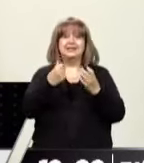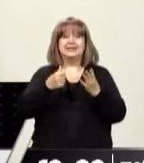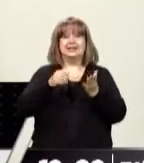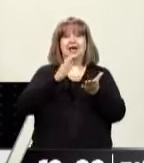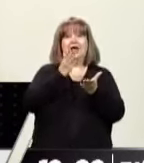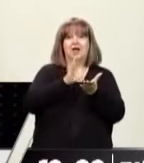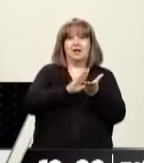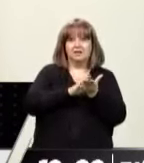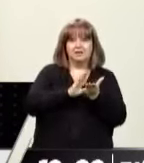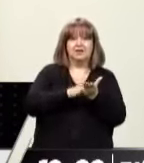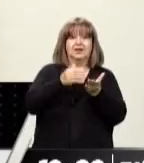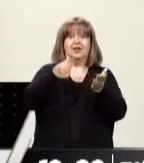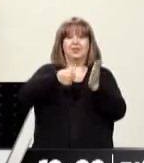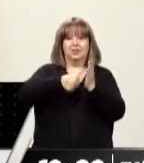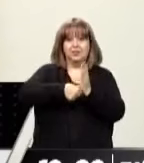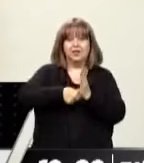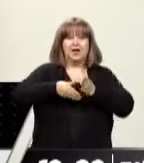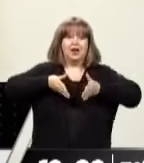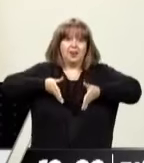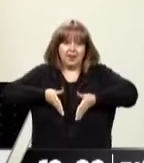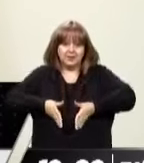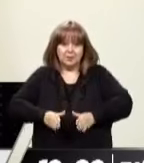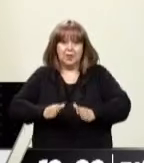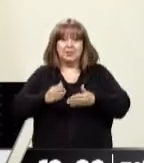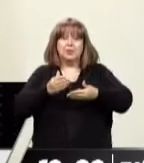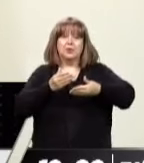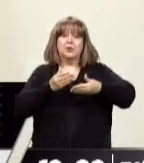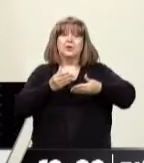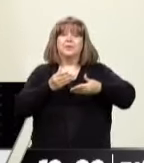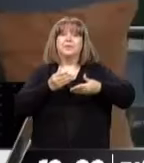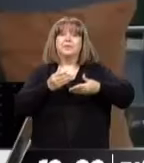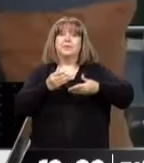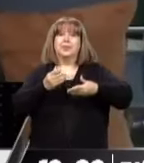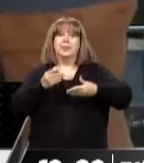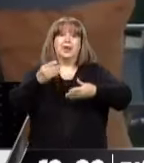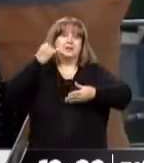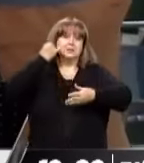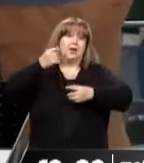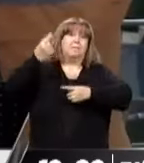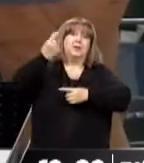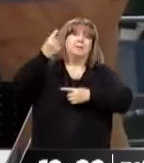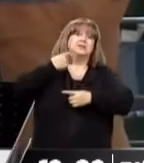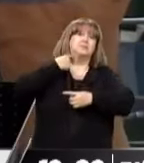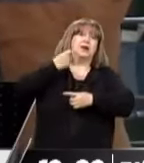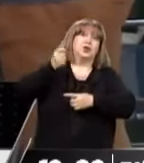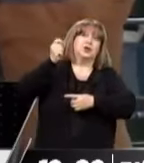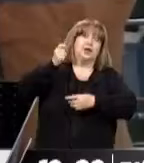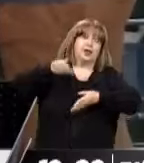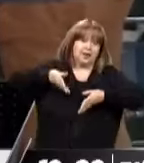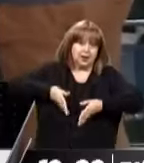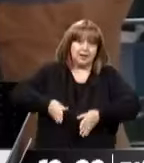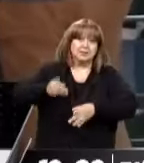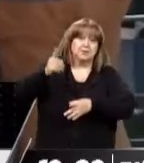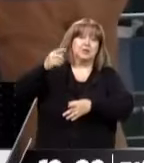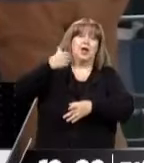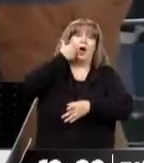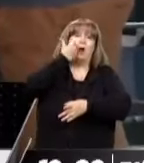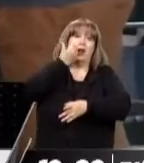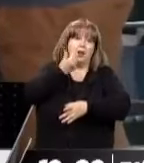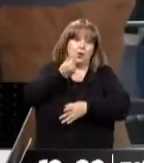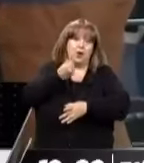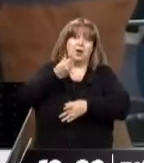presentar la partida de nacimiento del antepasado de origen español más la documentación